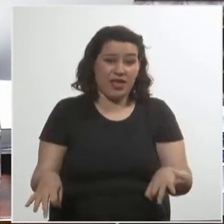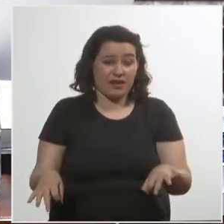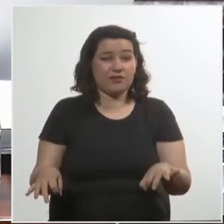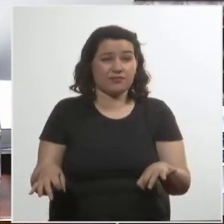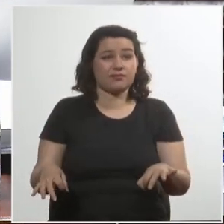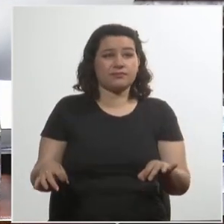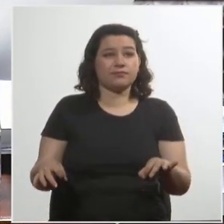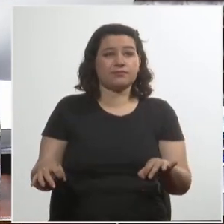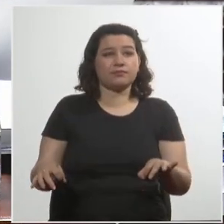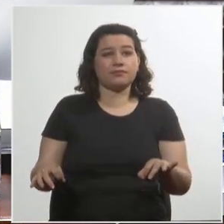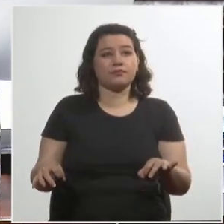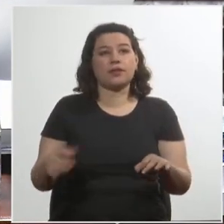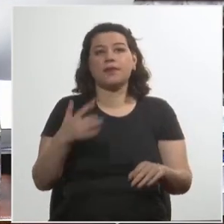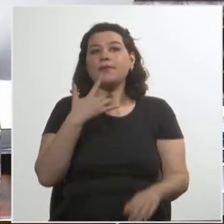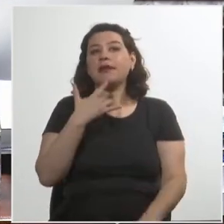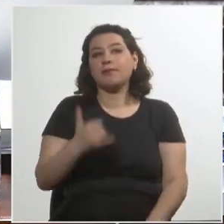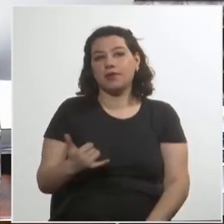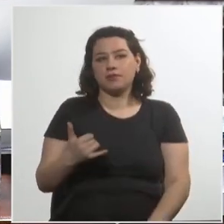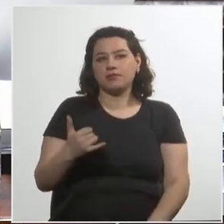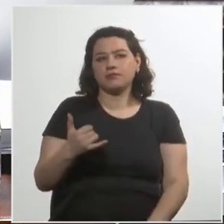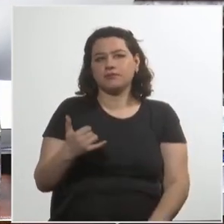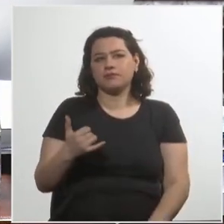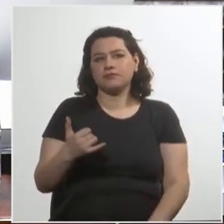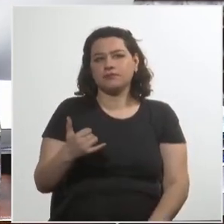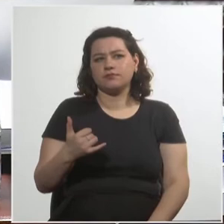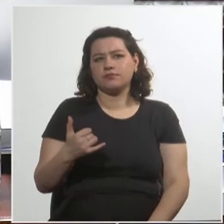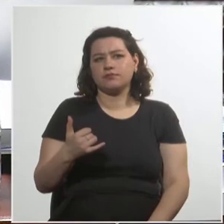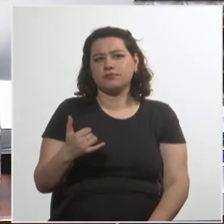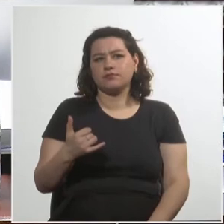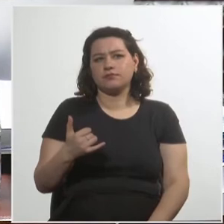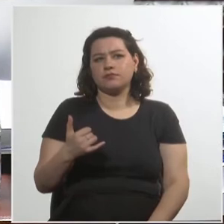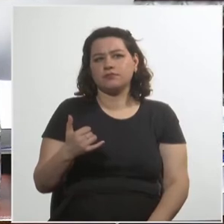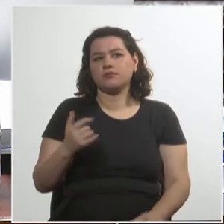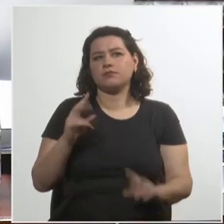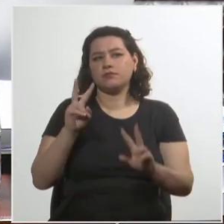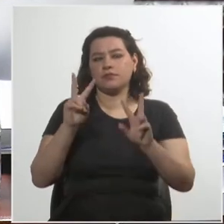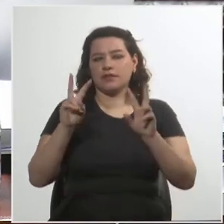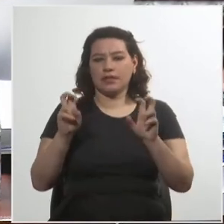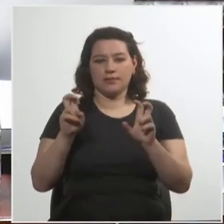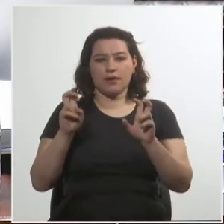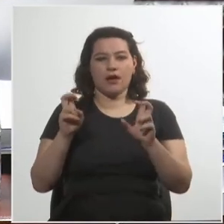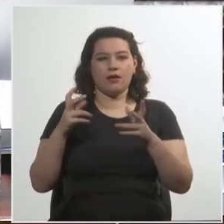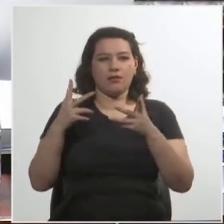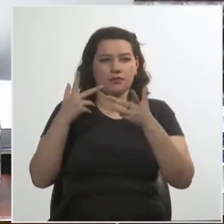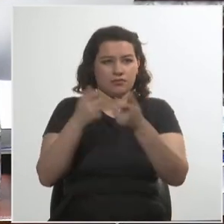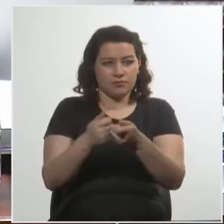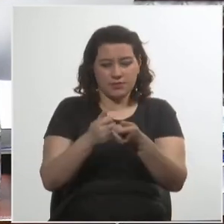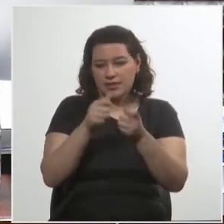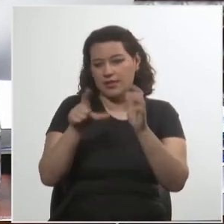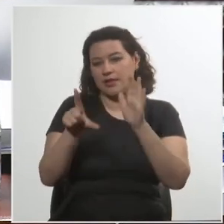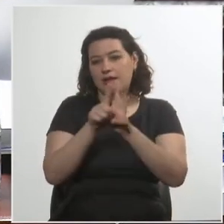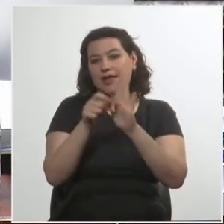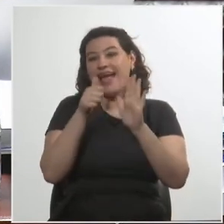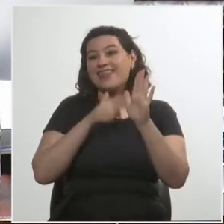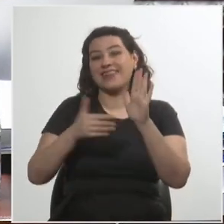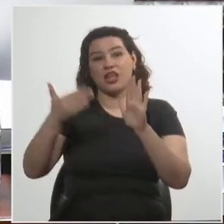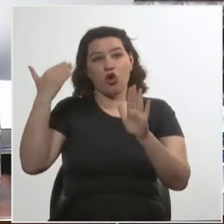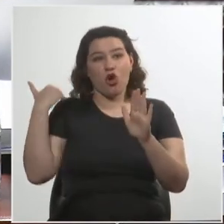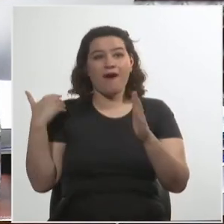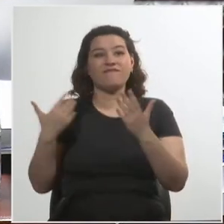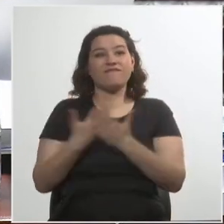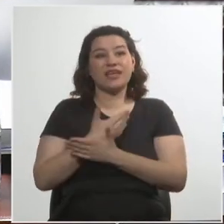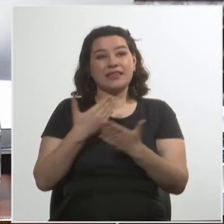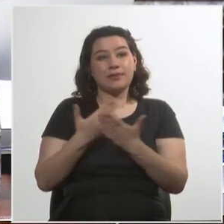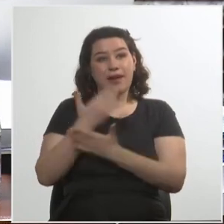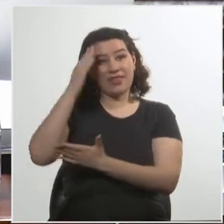lo fueran por ejemplo en punto a la reparación integral las leyes anteriores respecto a las víctimas